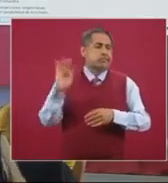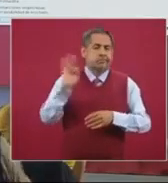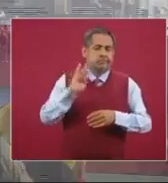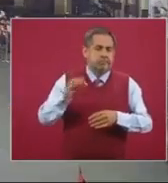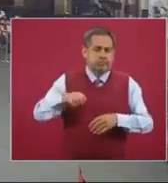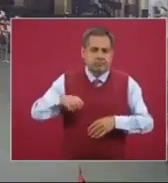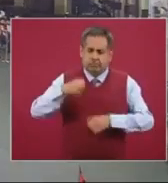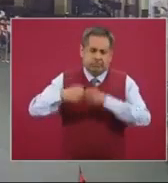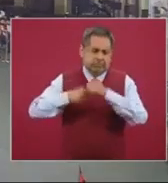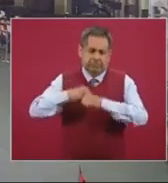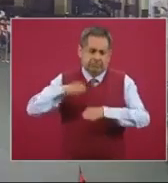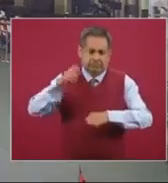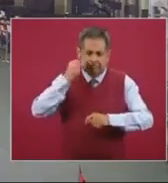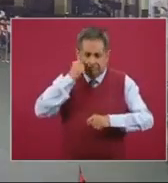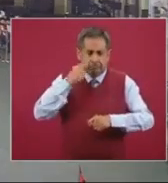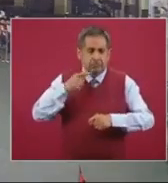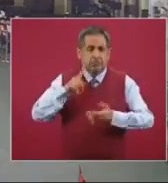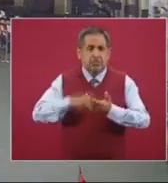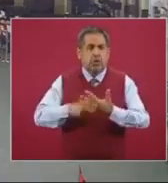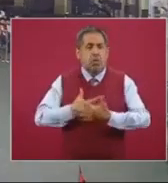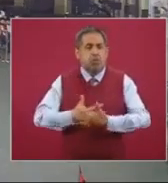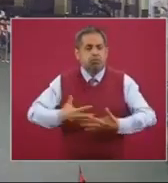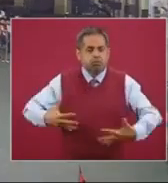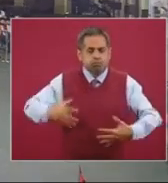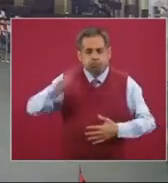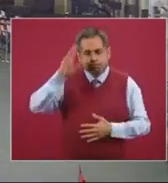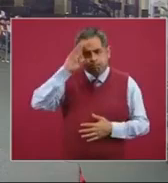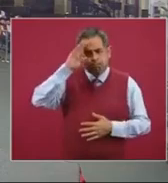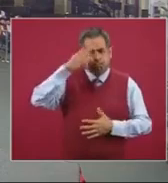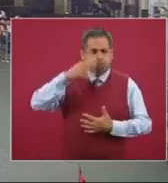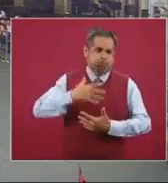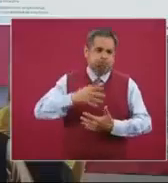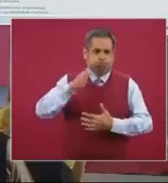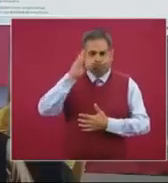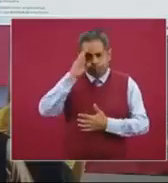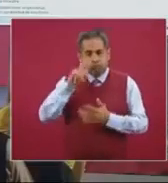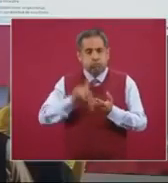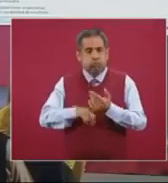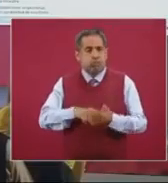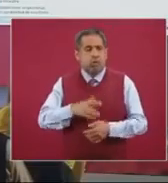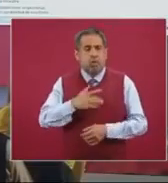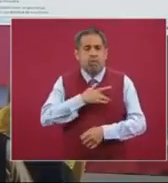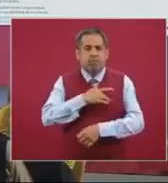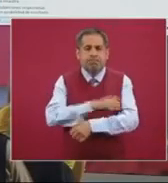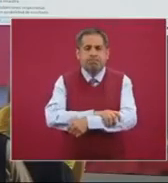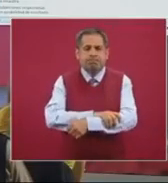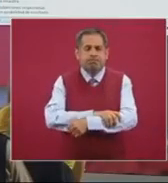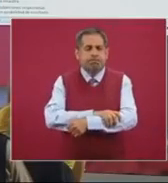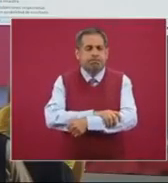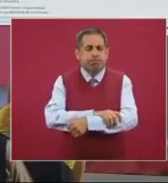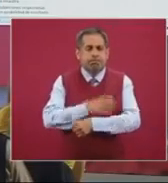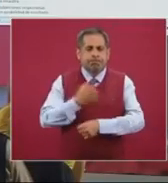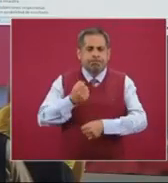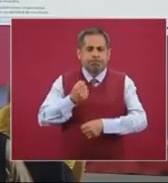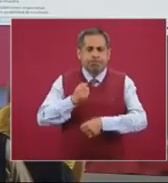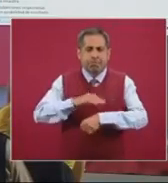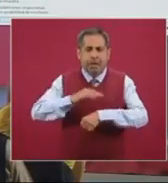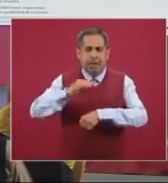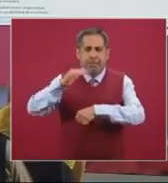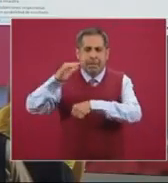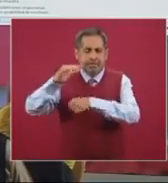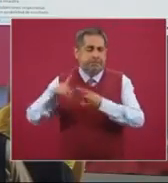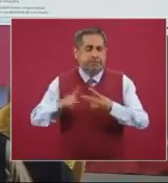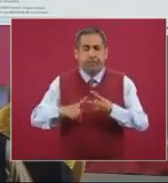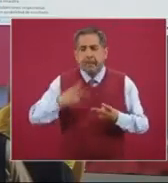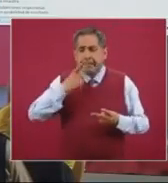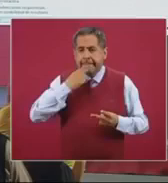independientemente de su edad, tienen obesidad, sobrepeso, hipertensión, la presión arterial alta,